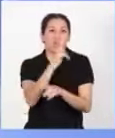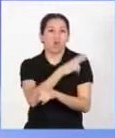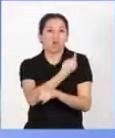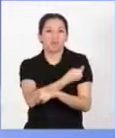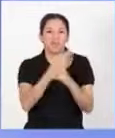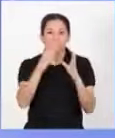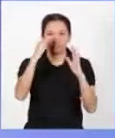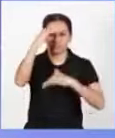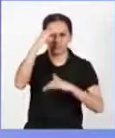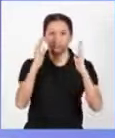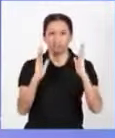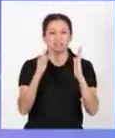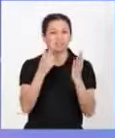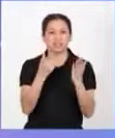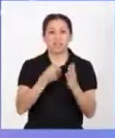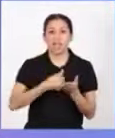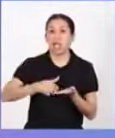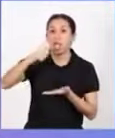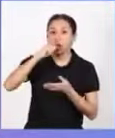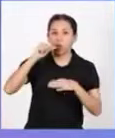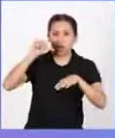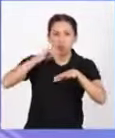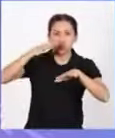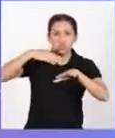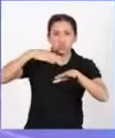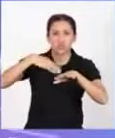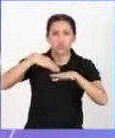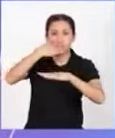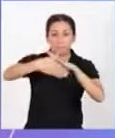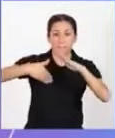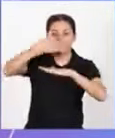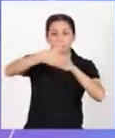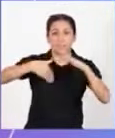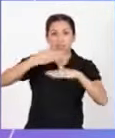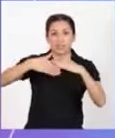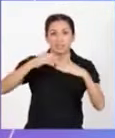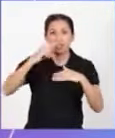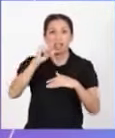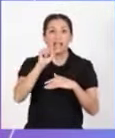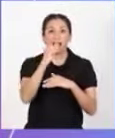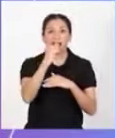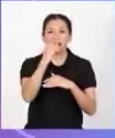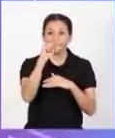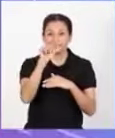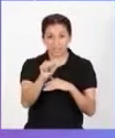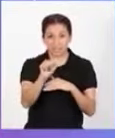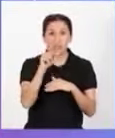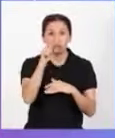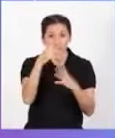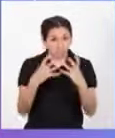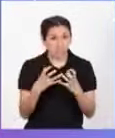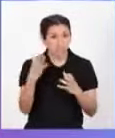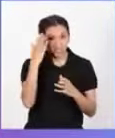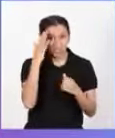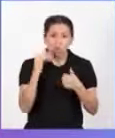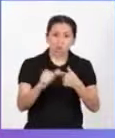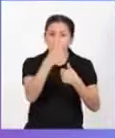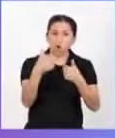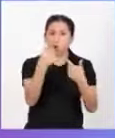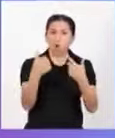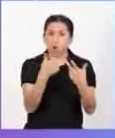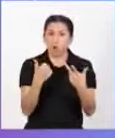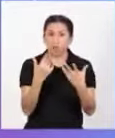contenga alcohol y agua oxigenada, algodón, vendas y gases. Si quieres saber qué